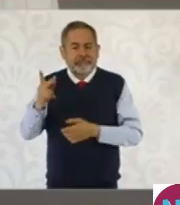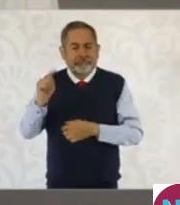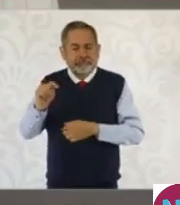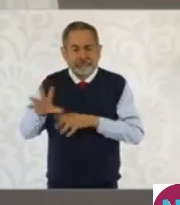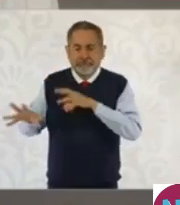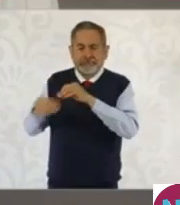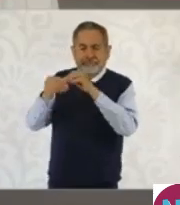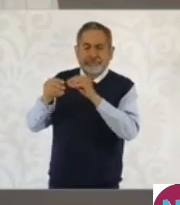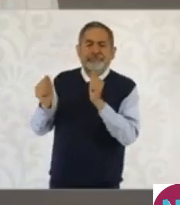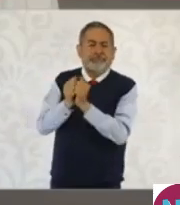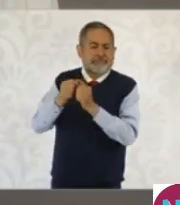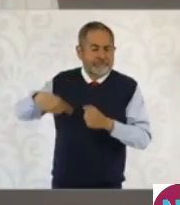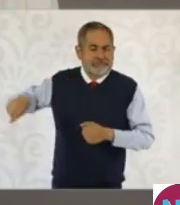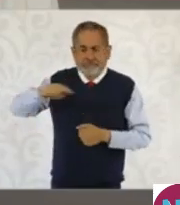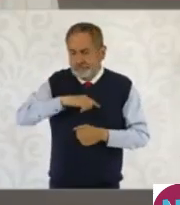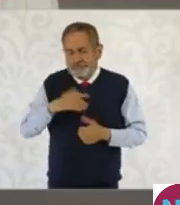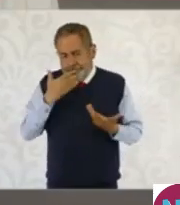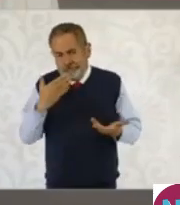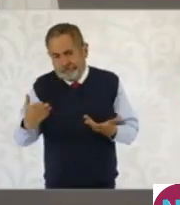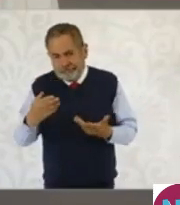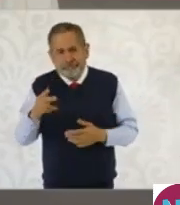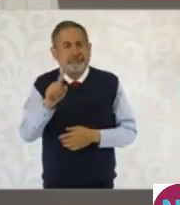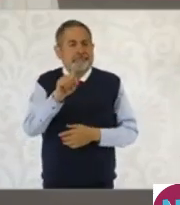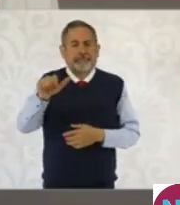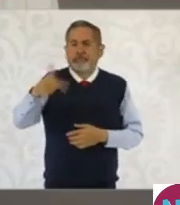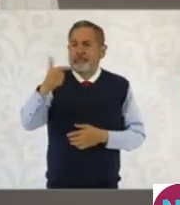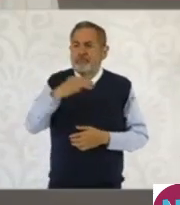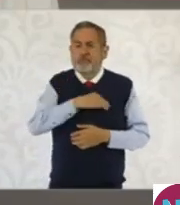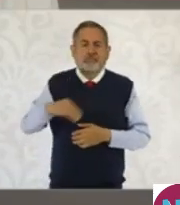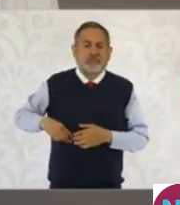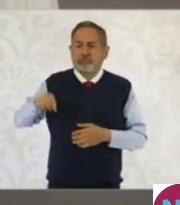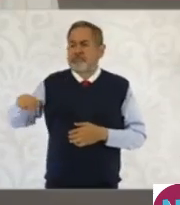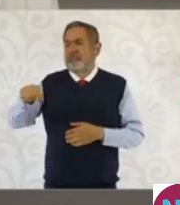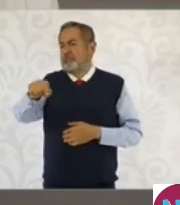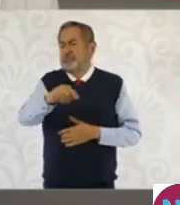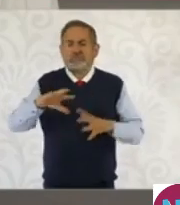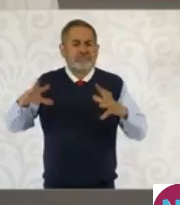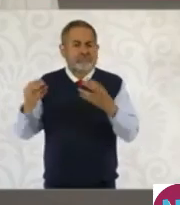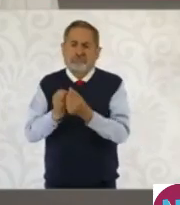alianza, pues son 112 municipios frente a 103.